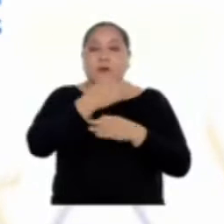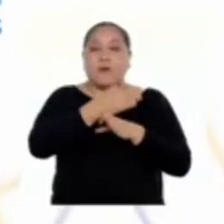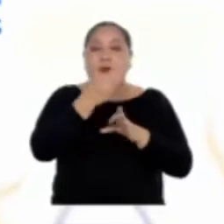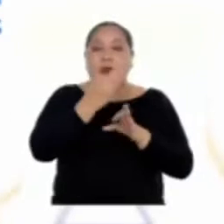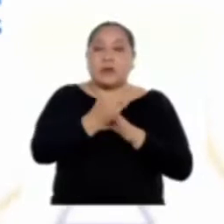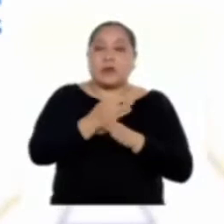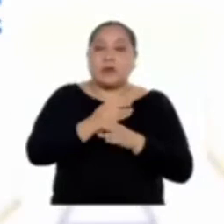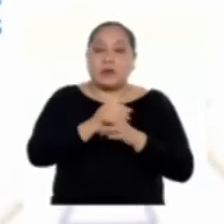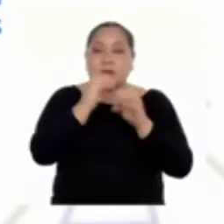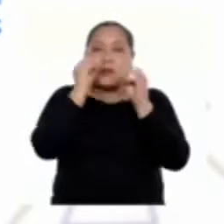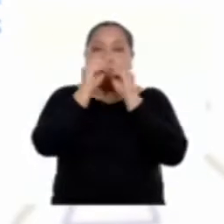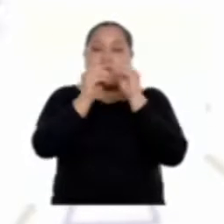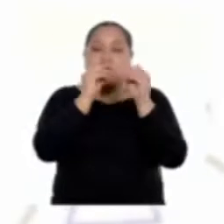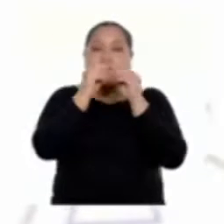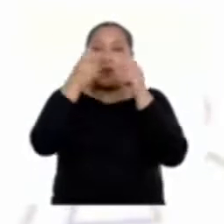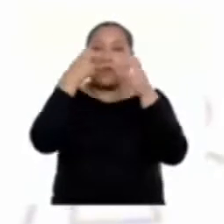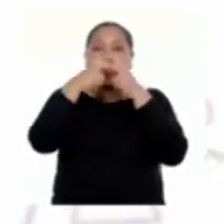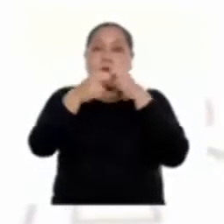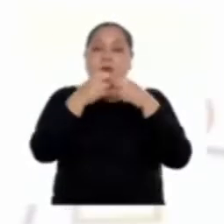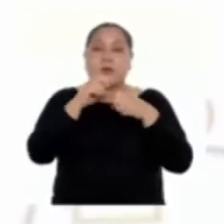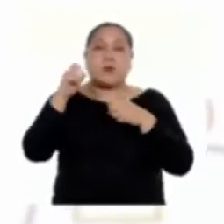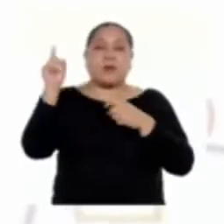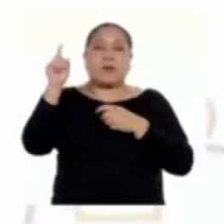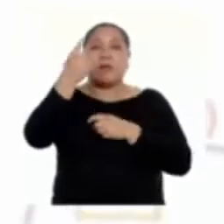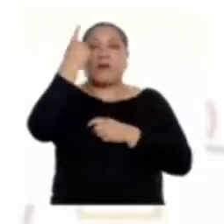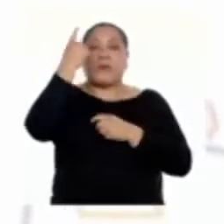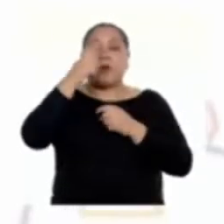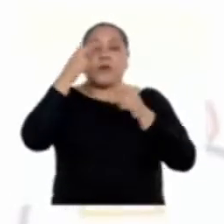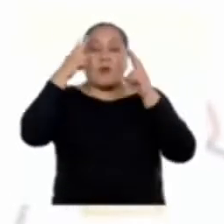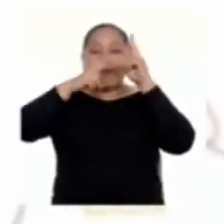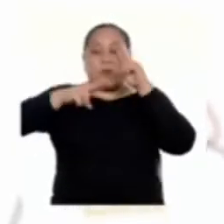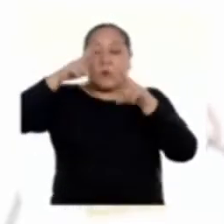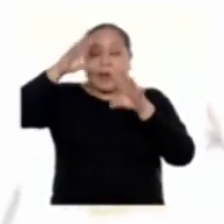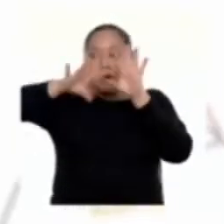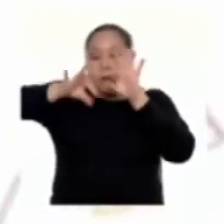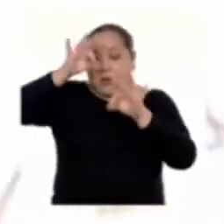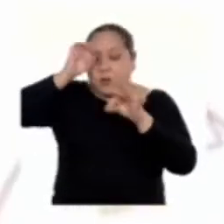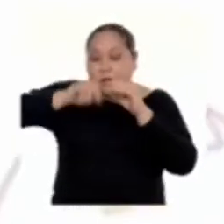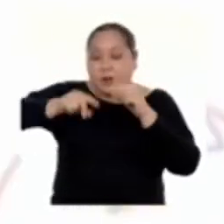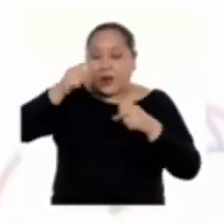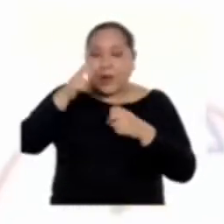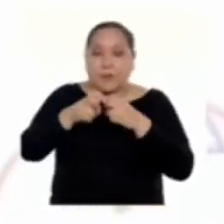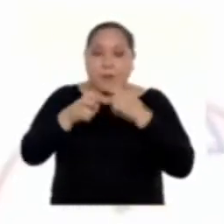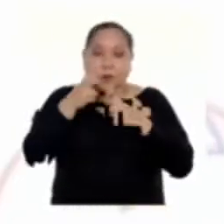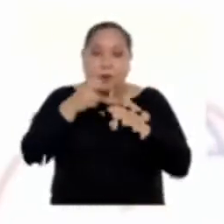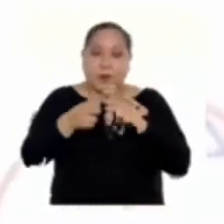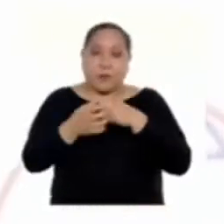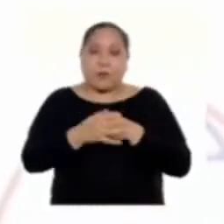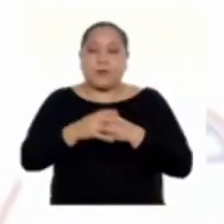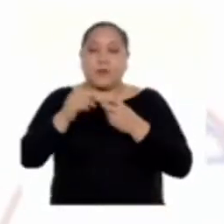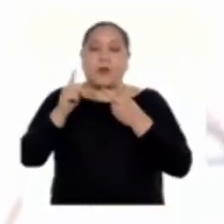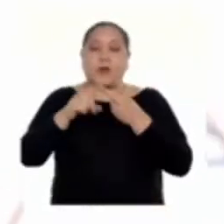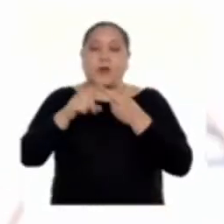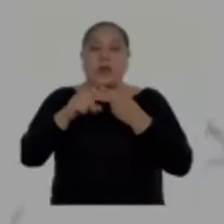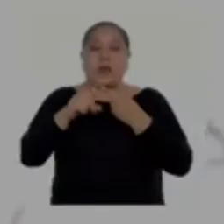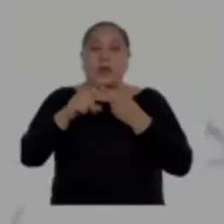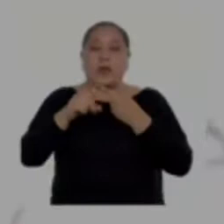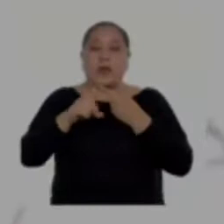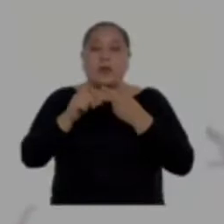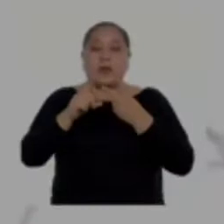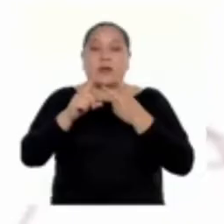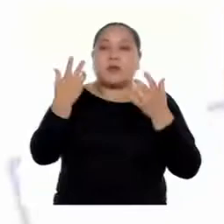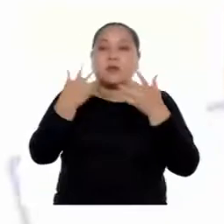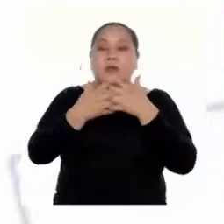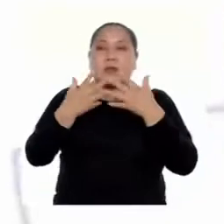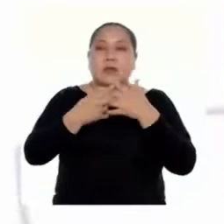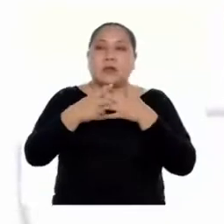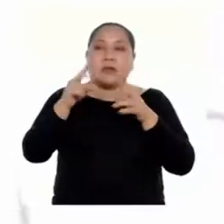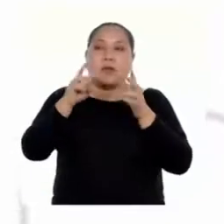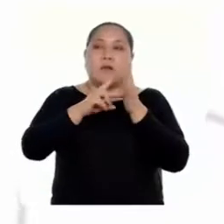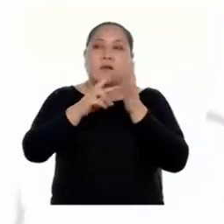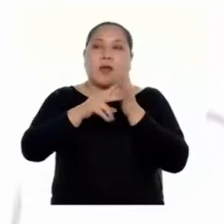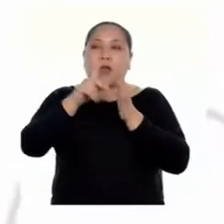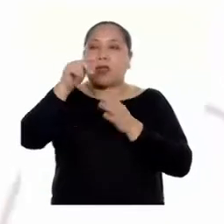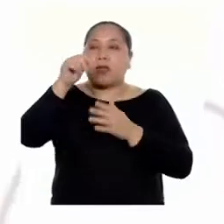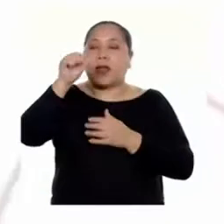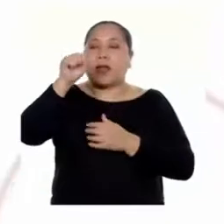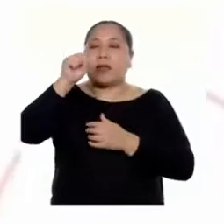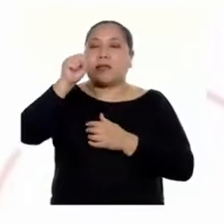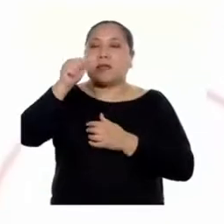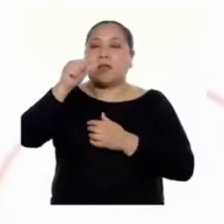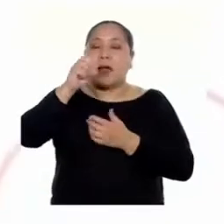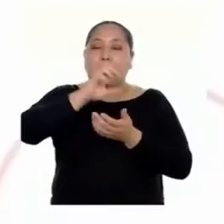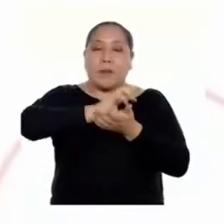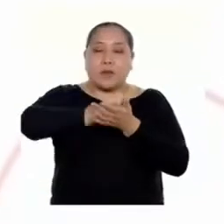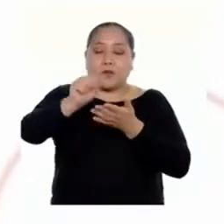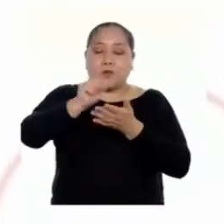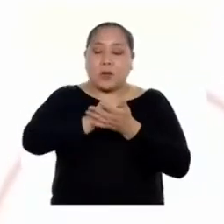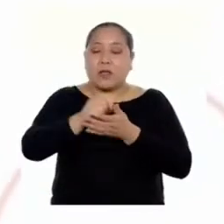Solución de problemas. Primero, identificar el capital inicial. Segundo, mensual, debo